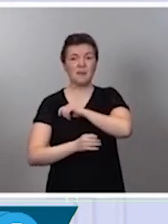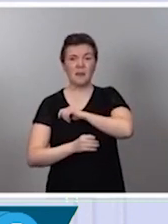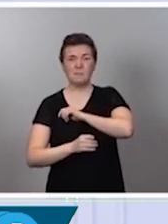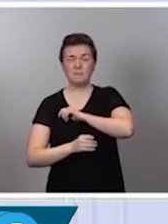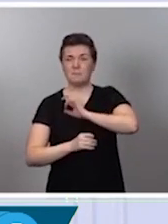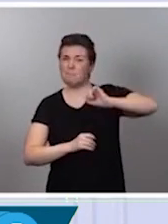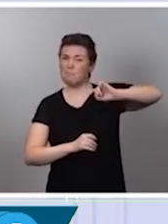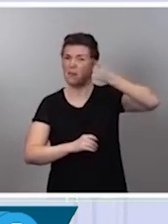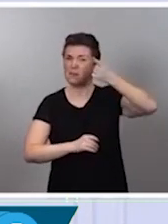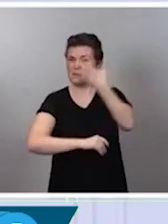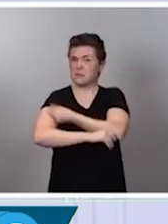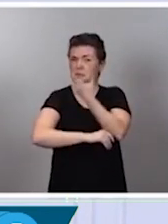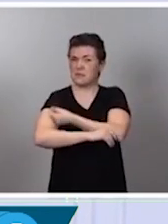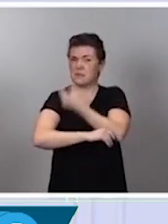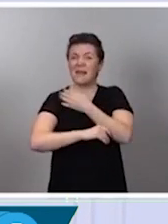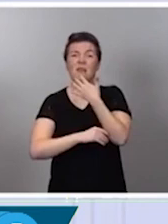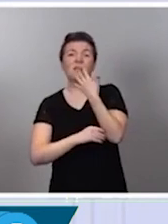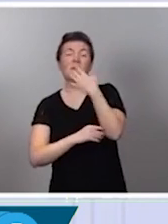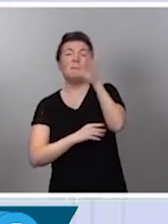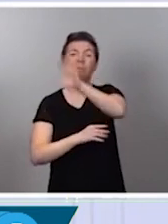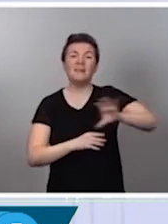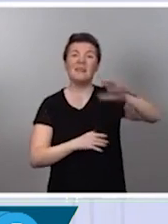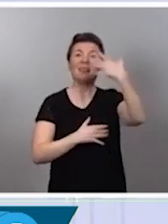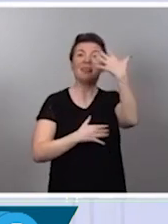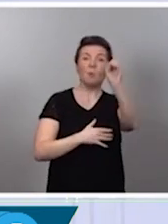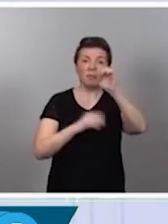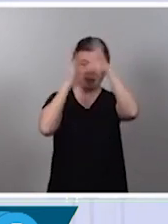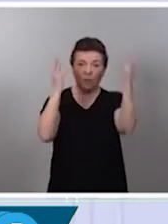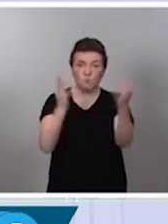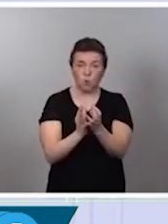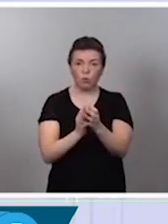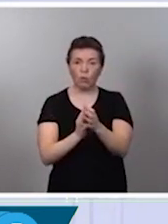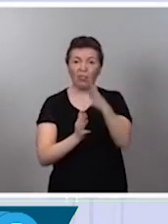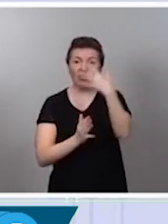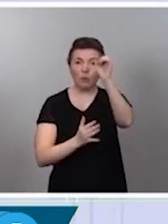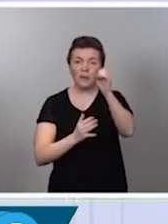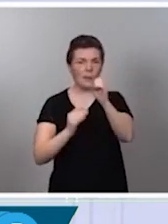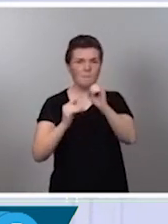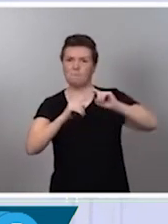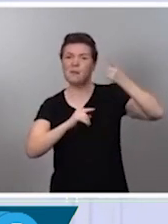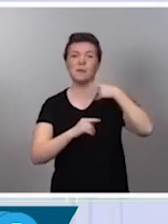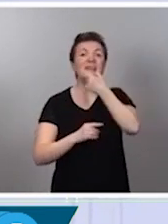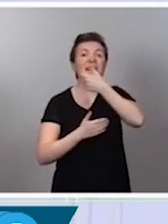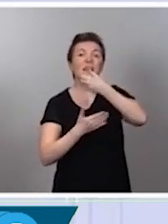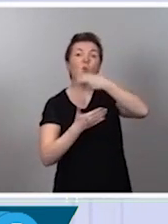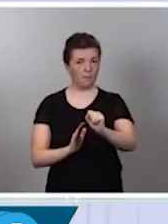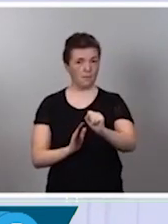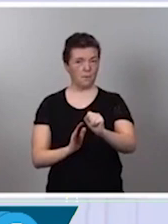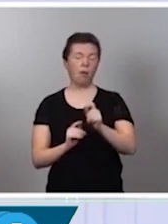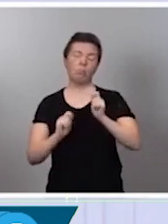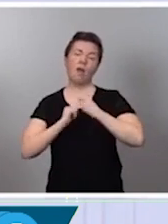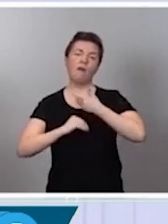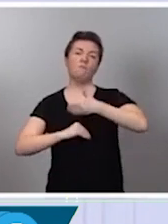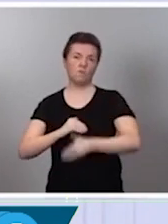más de un 7% por debajo de donde estaba antes de la pandemia. Y eso, hemos